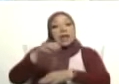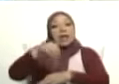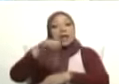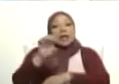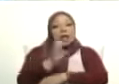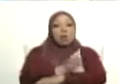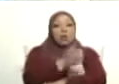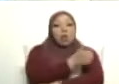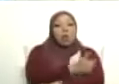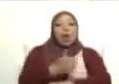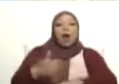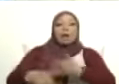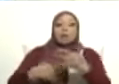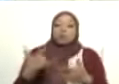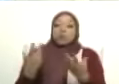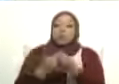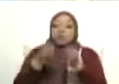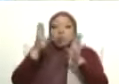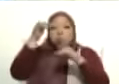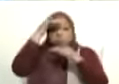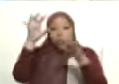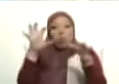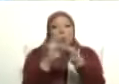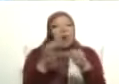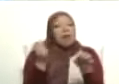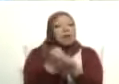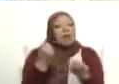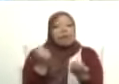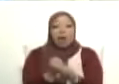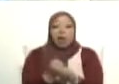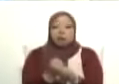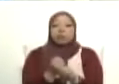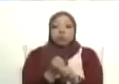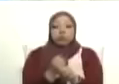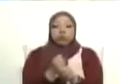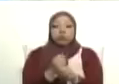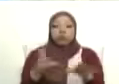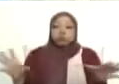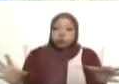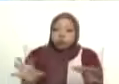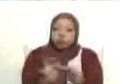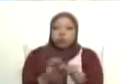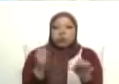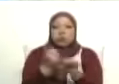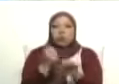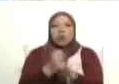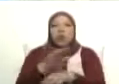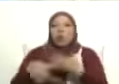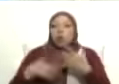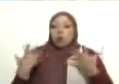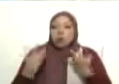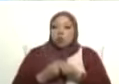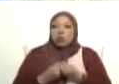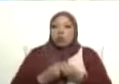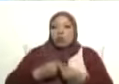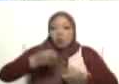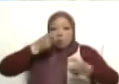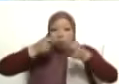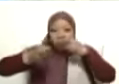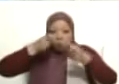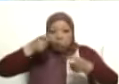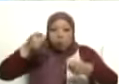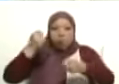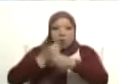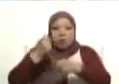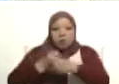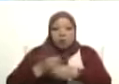estuvieron muy articulados, trabajaron muy articulados, trabajamos todos juntos, fiscales, organismos